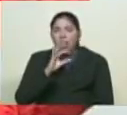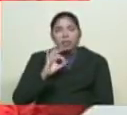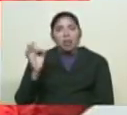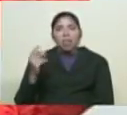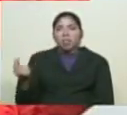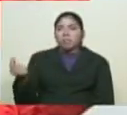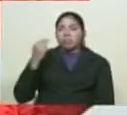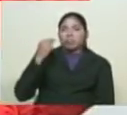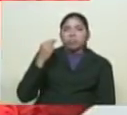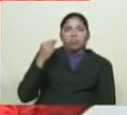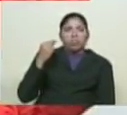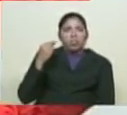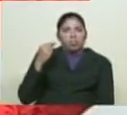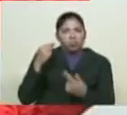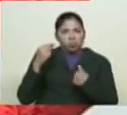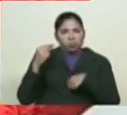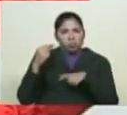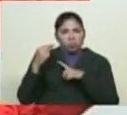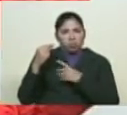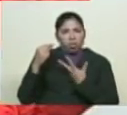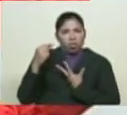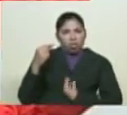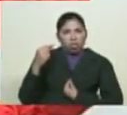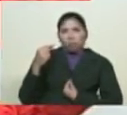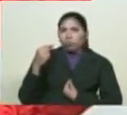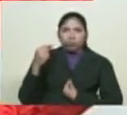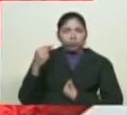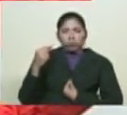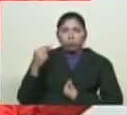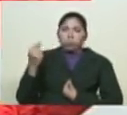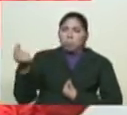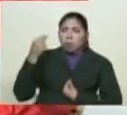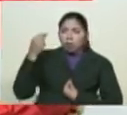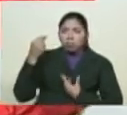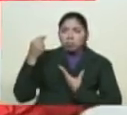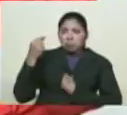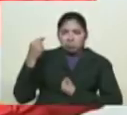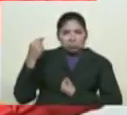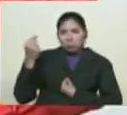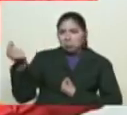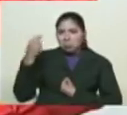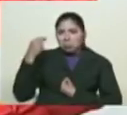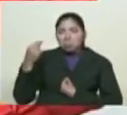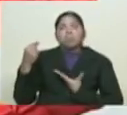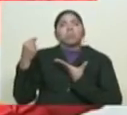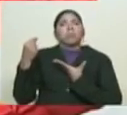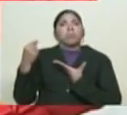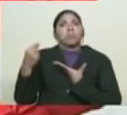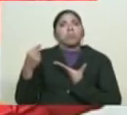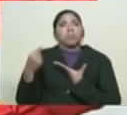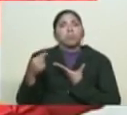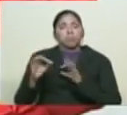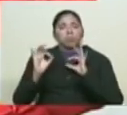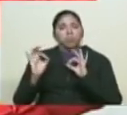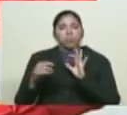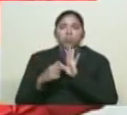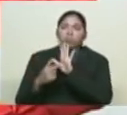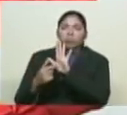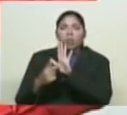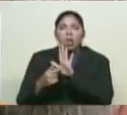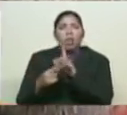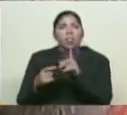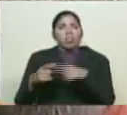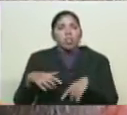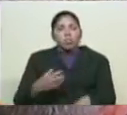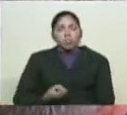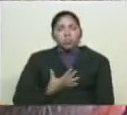que pueda socavar este espíritu libertario del pueblo venezolano, que nuevamente se verá en las caras en las